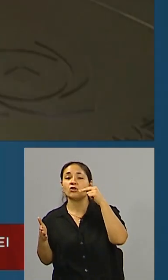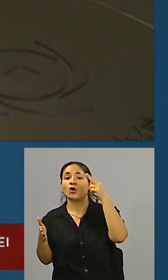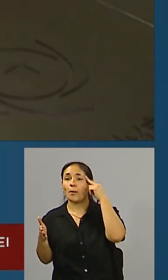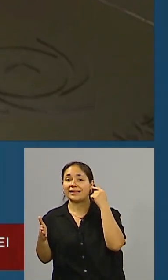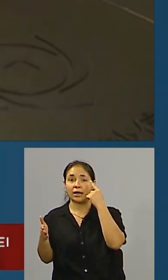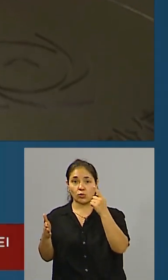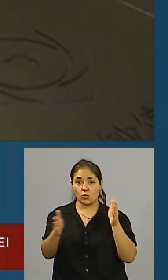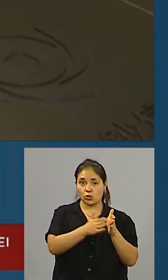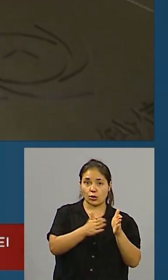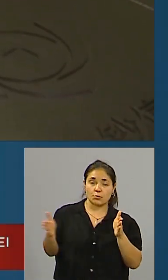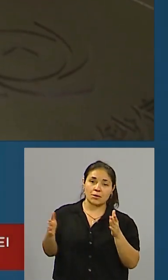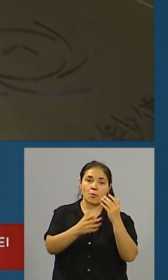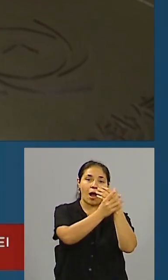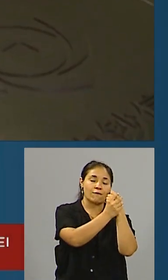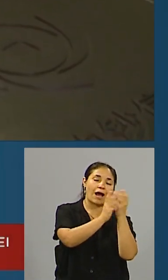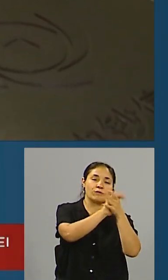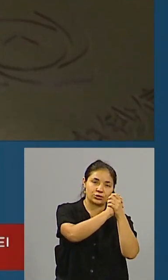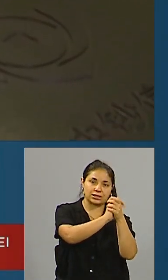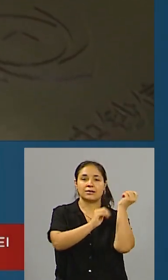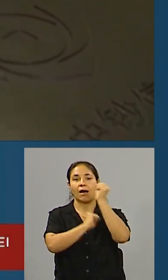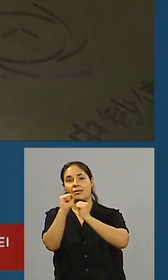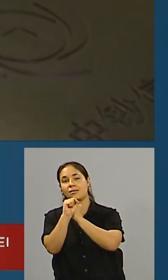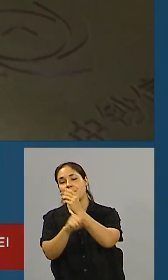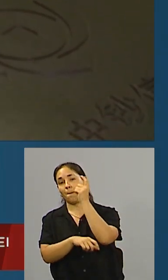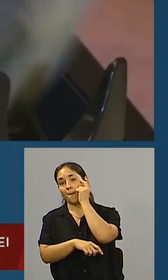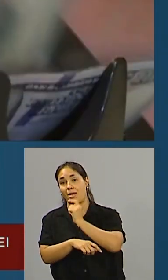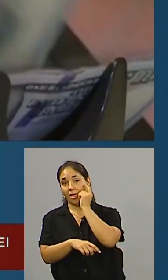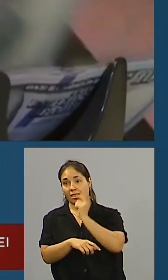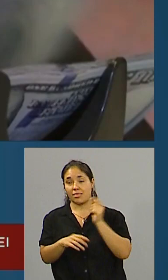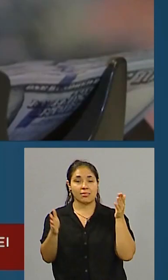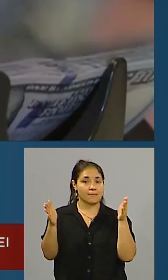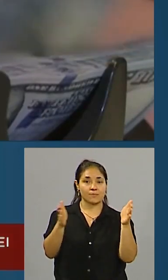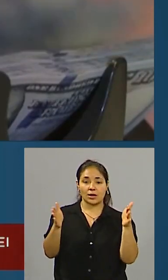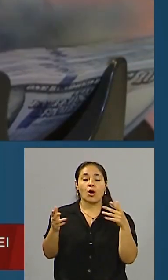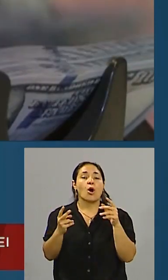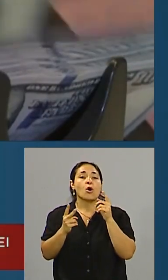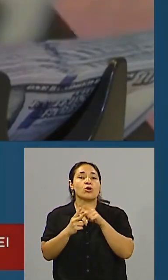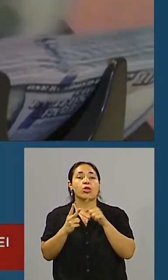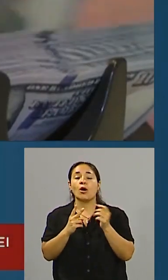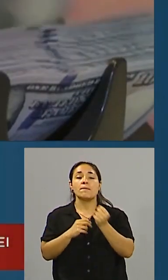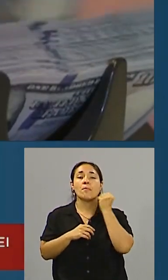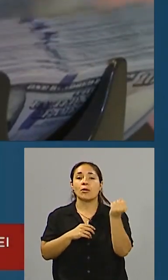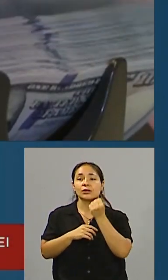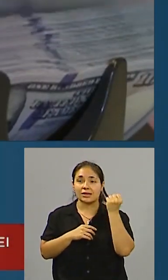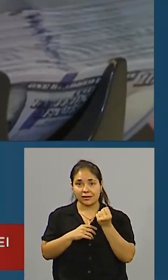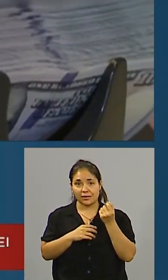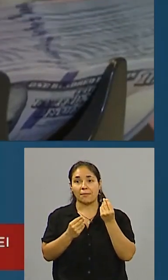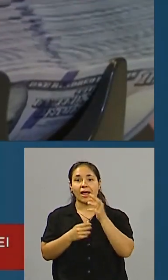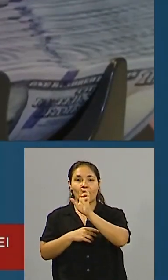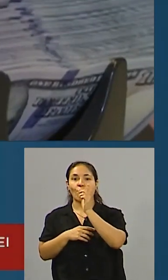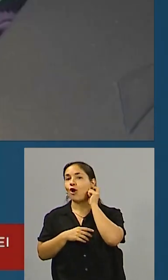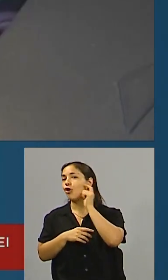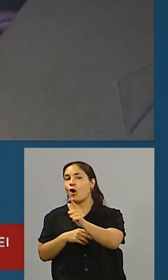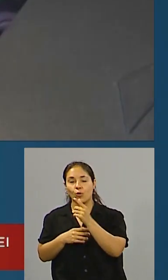lo que sucedieron? Hubo dos procesos que son precisos desencadenarlos para poder lograr la dolarización, que es igual que la